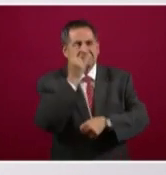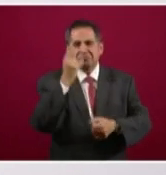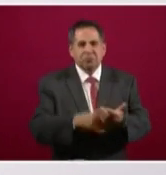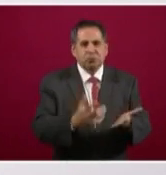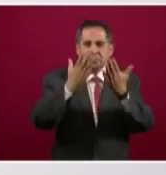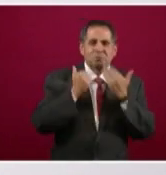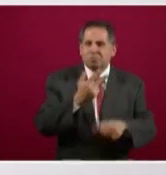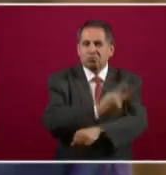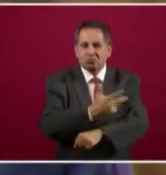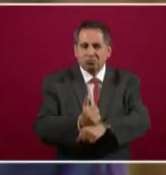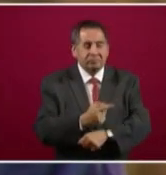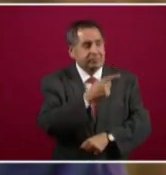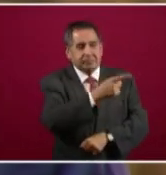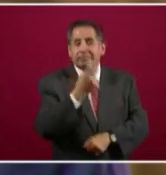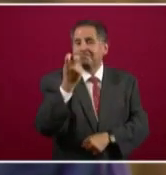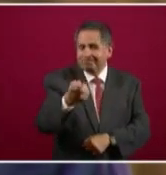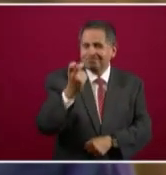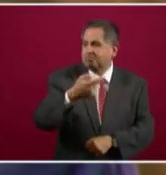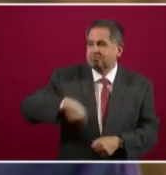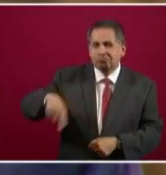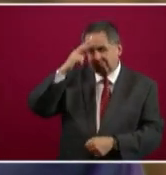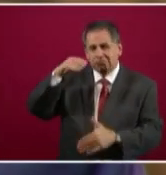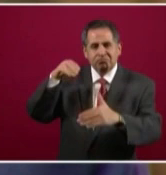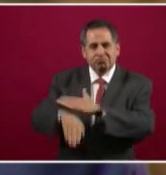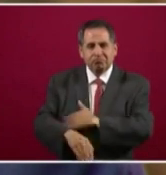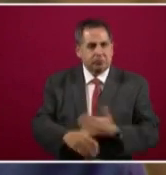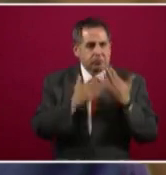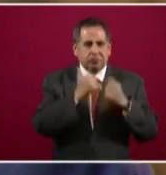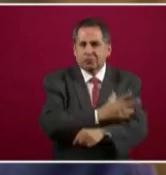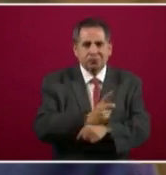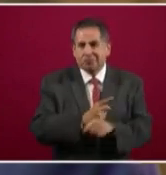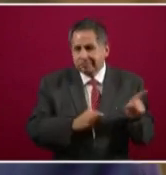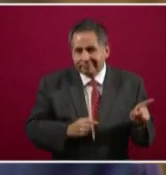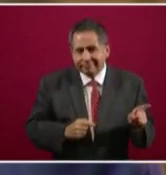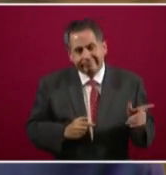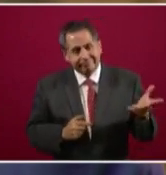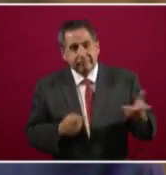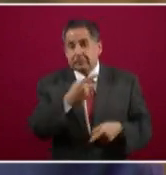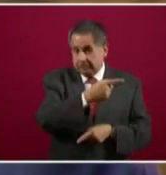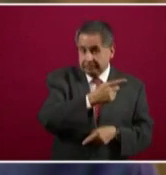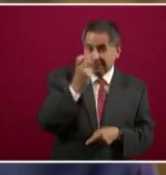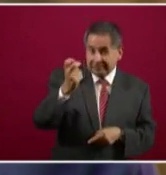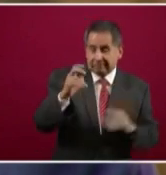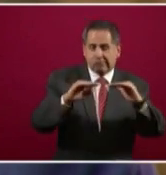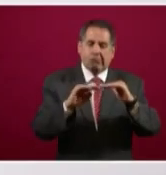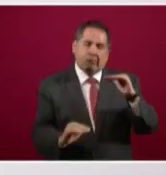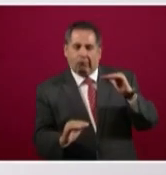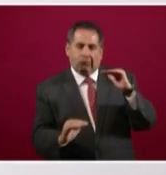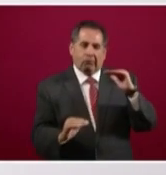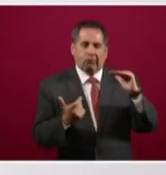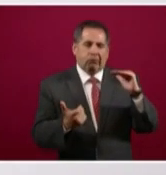esa es la causa principal de la desigualdad económica y social